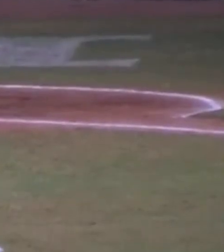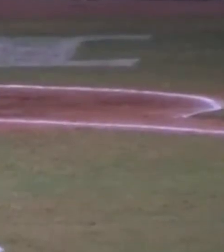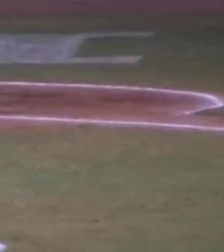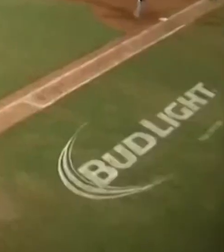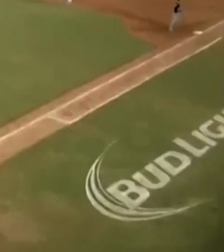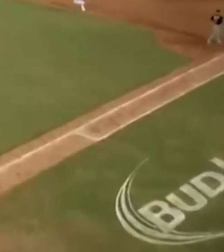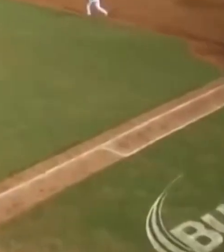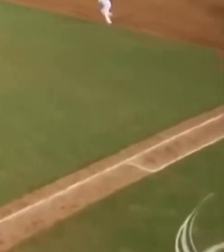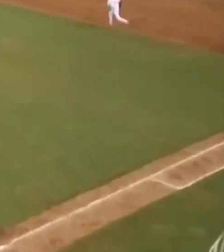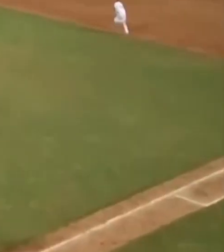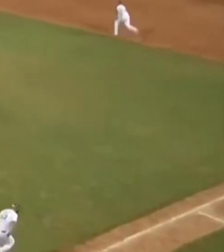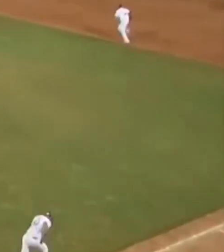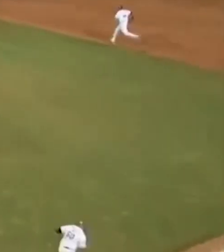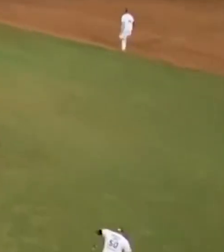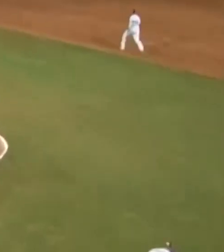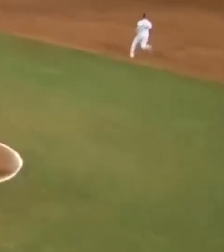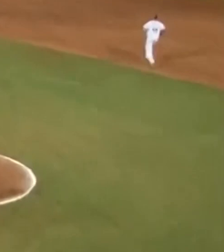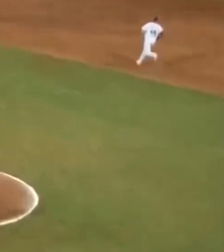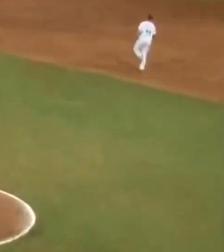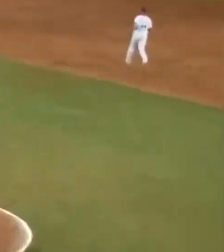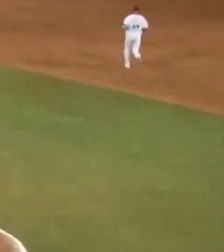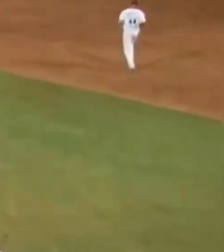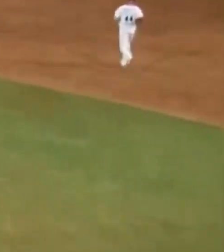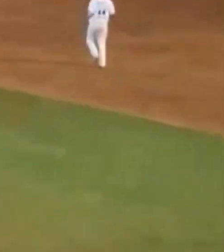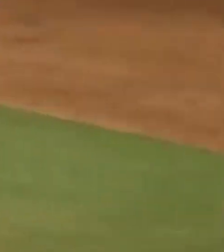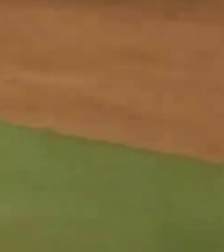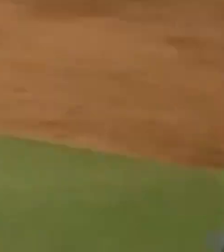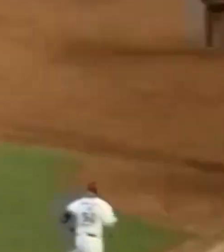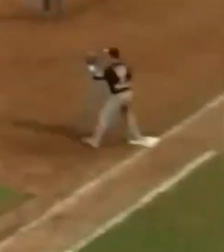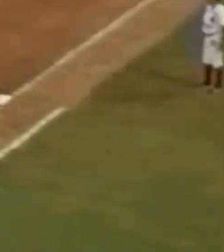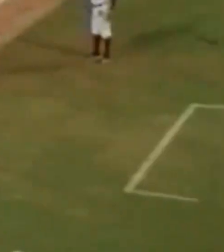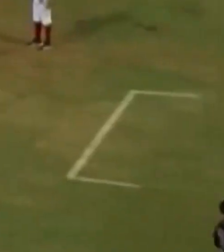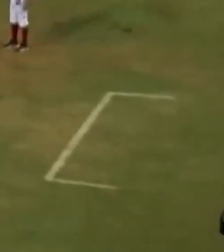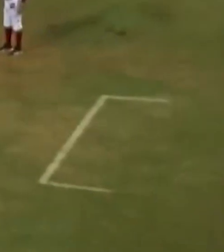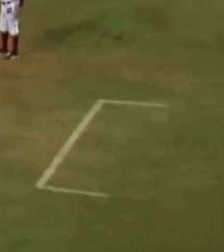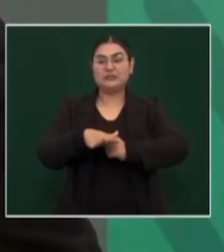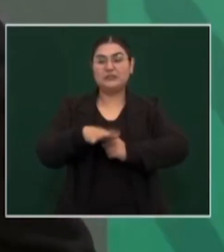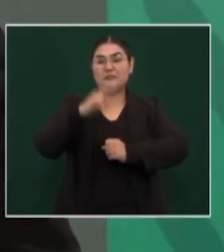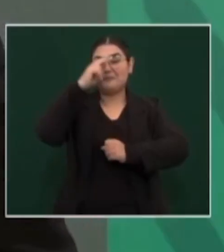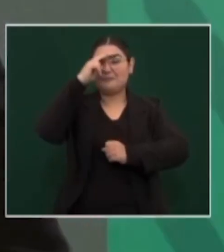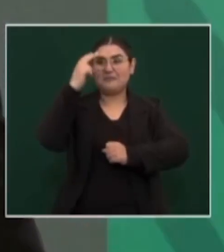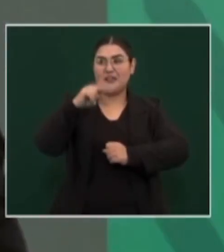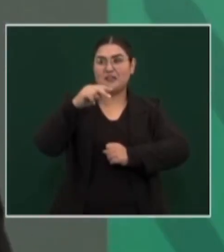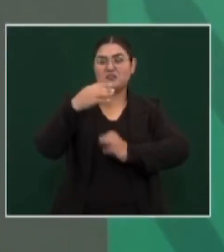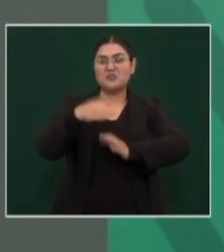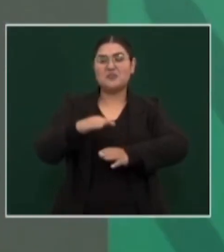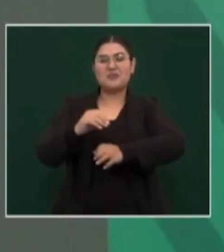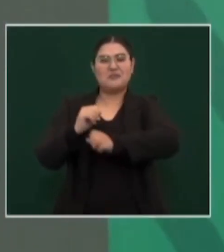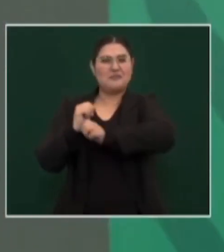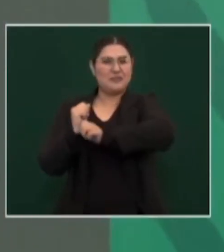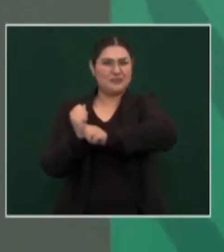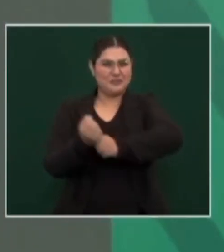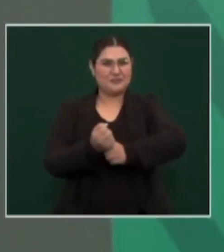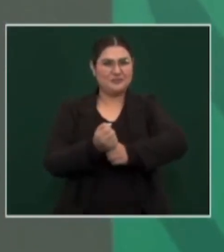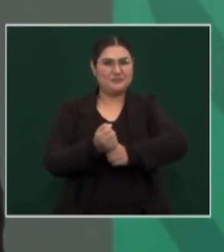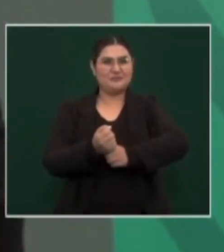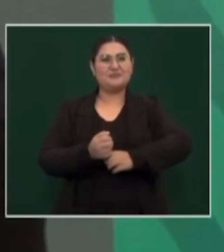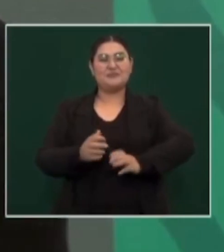y la selección de México de béisbol está